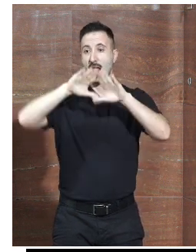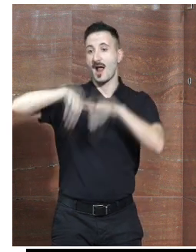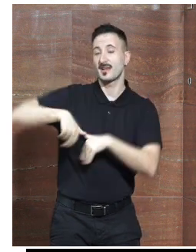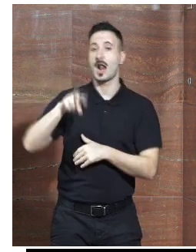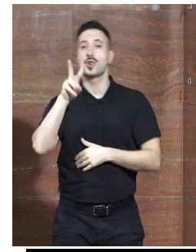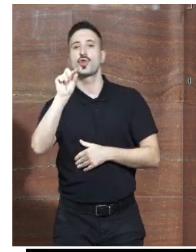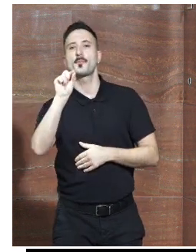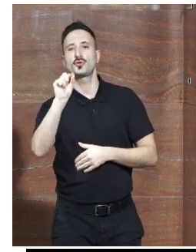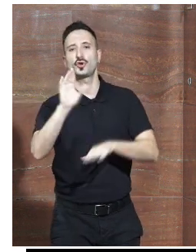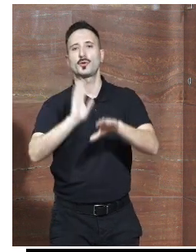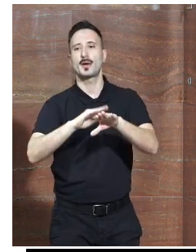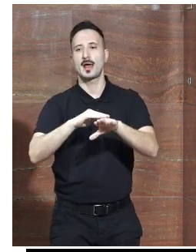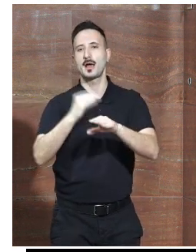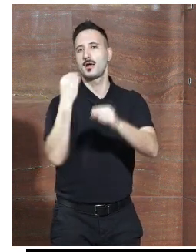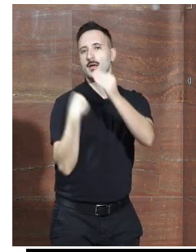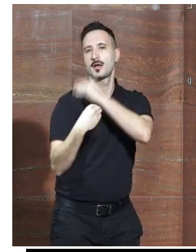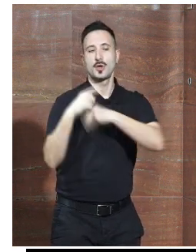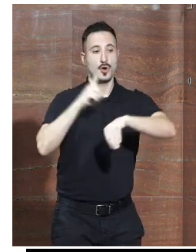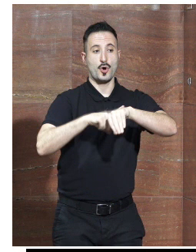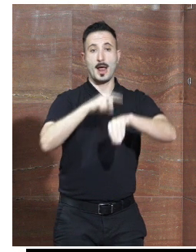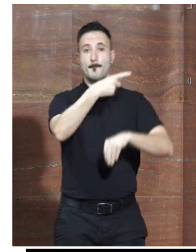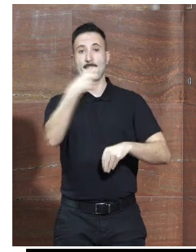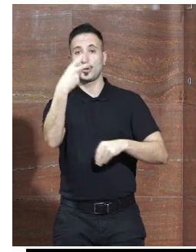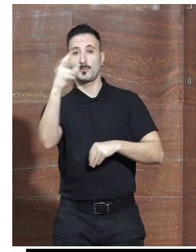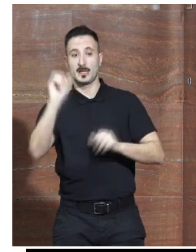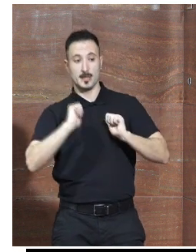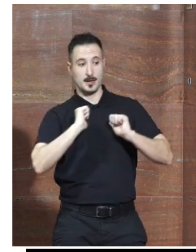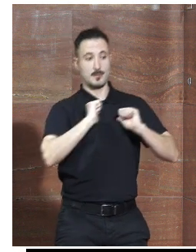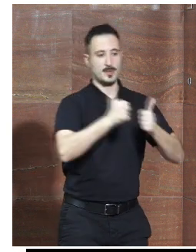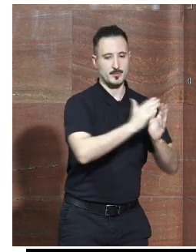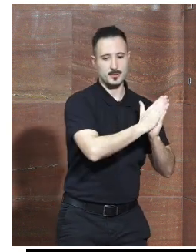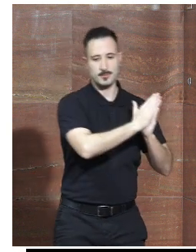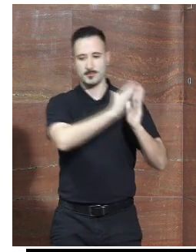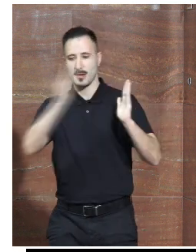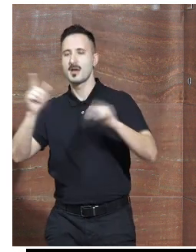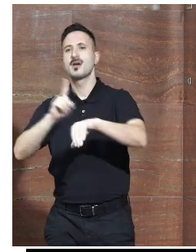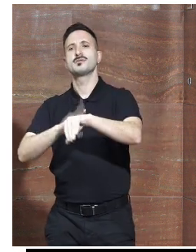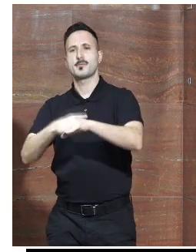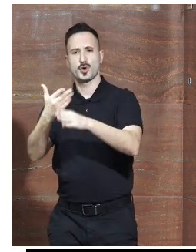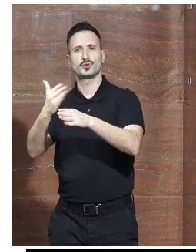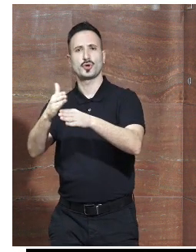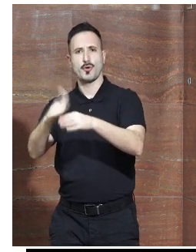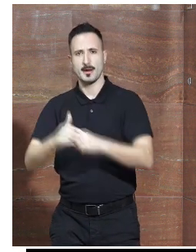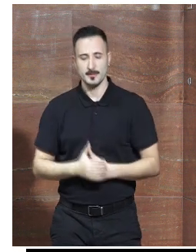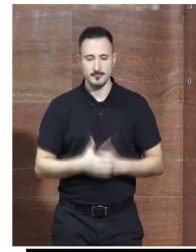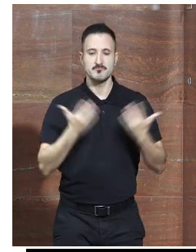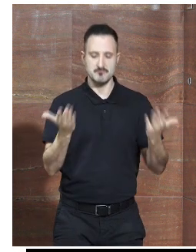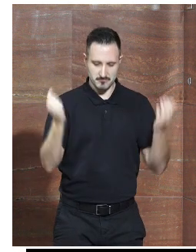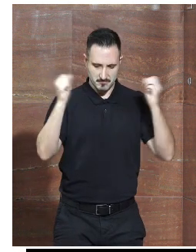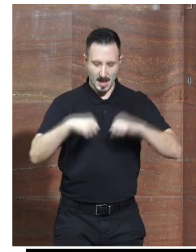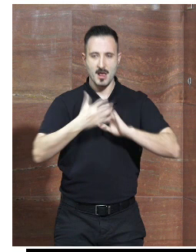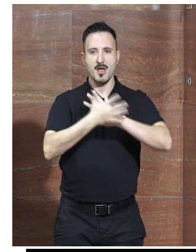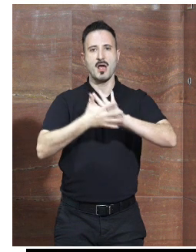también para la... Hemos empezado menos 20, o sea que tenemos ahí vale. un ratito todavía. Vale, o sea que podemos hablar un poco. Bueno,